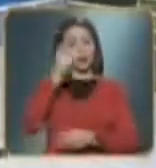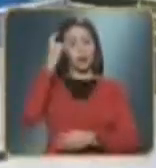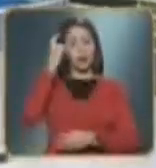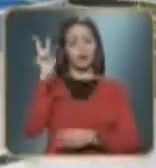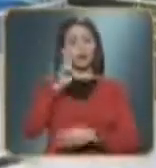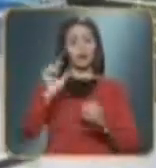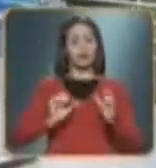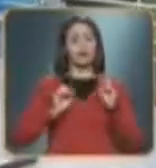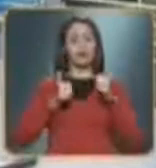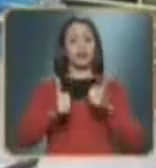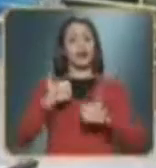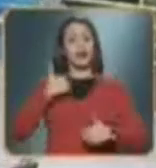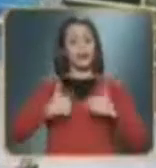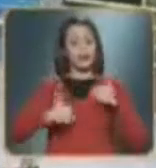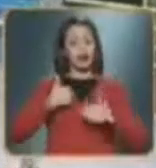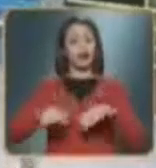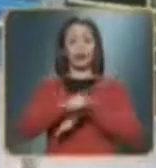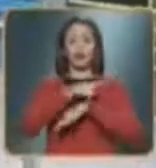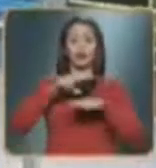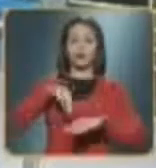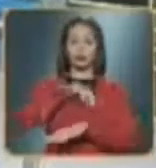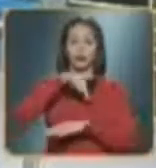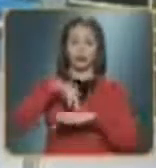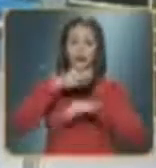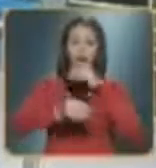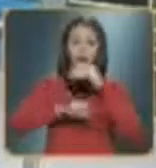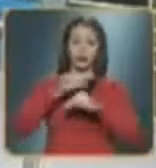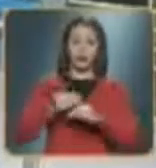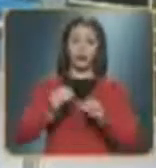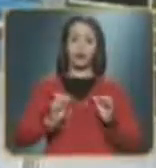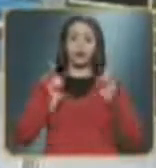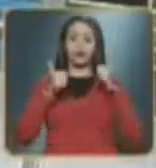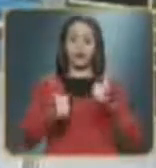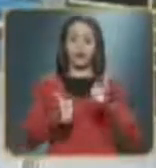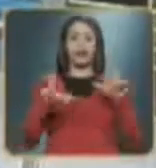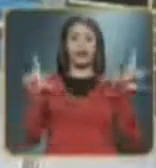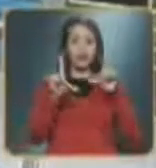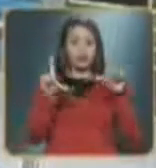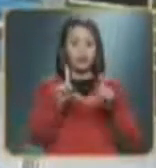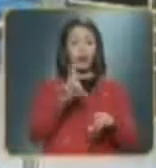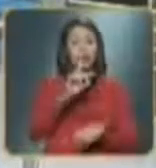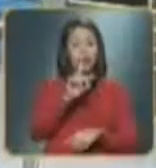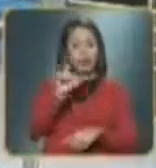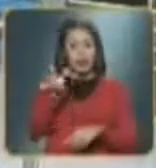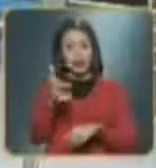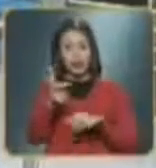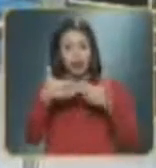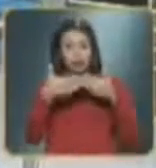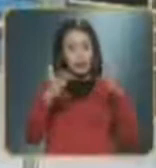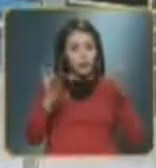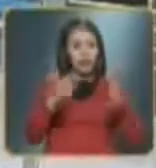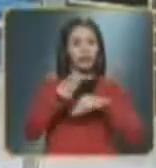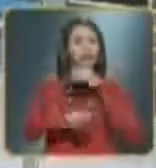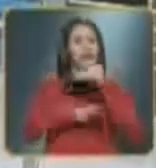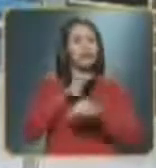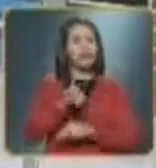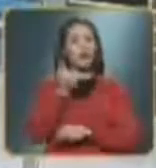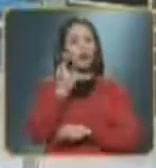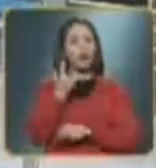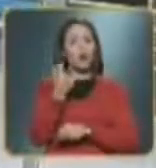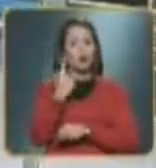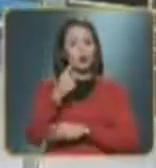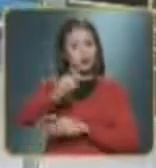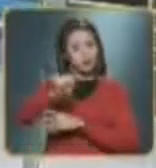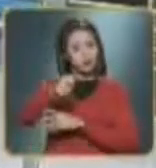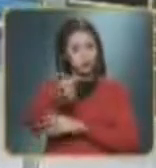Buenos días Venezuela comenzamos este miércoles el gobierno nacional realizó el lanzamiento de la televisión digital abierta compuesta por once canales